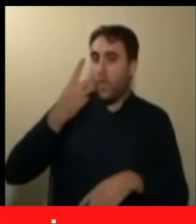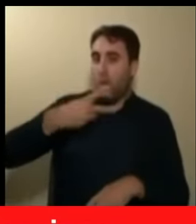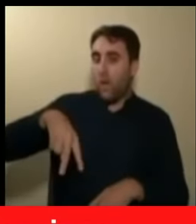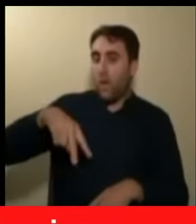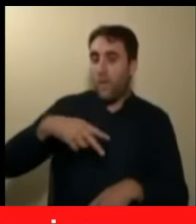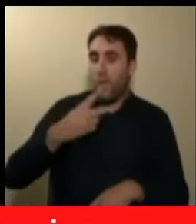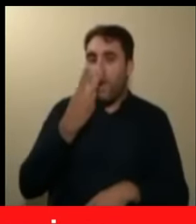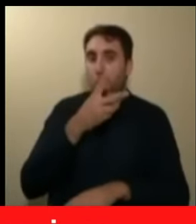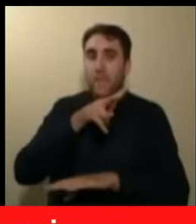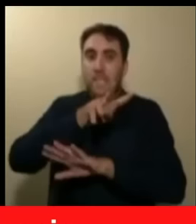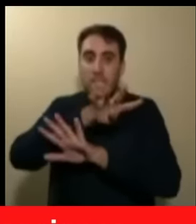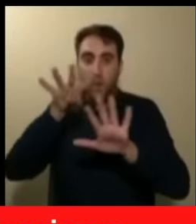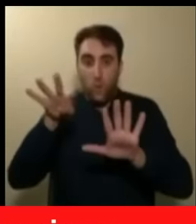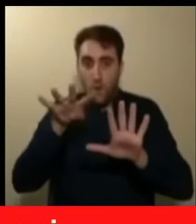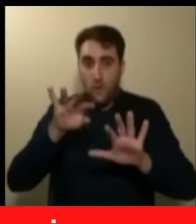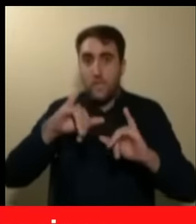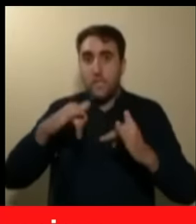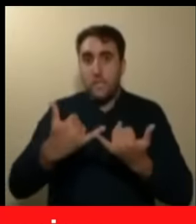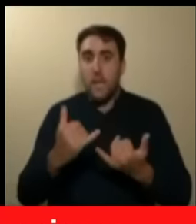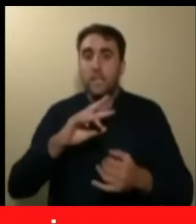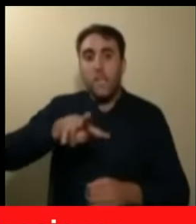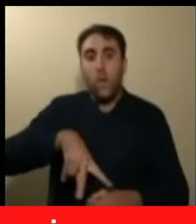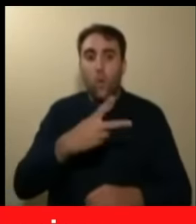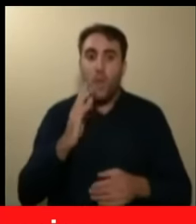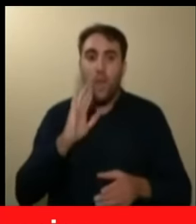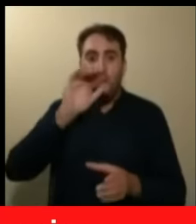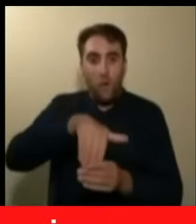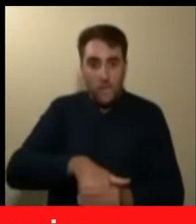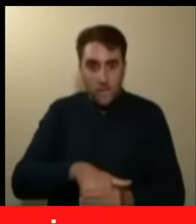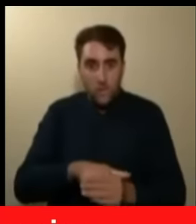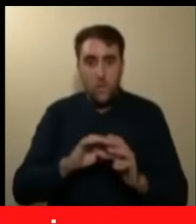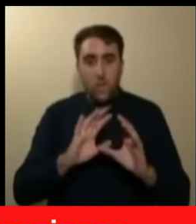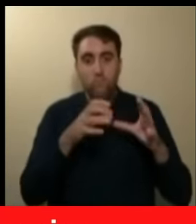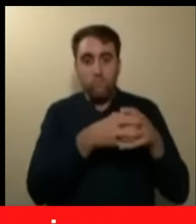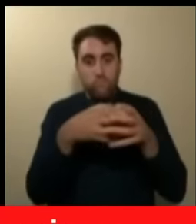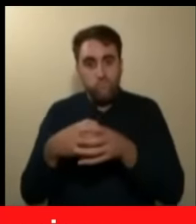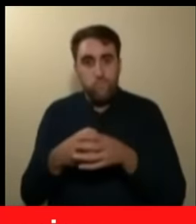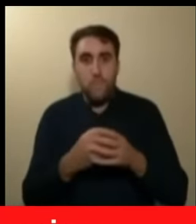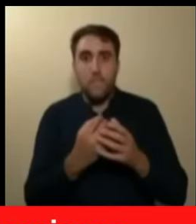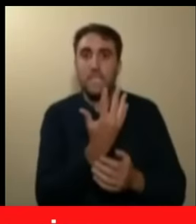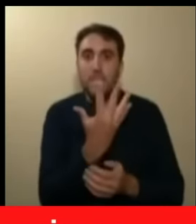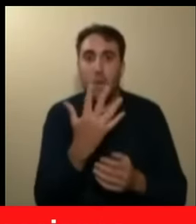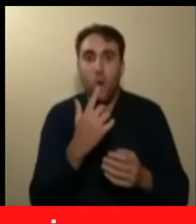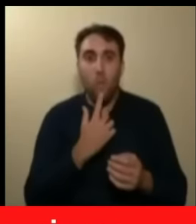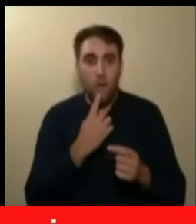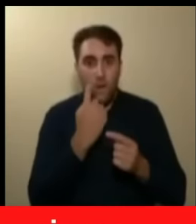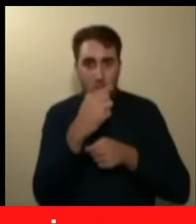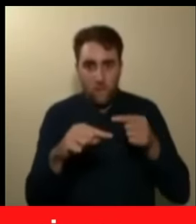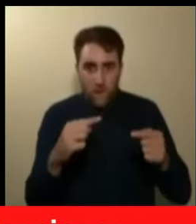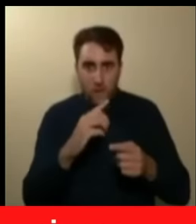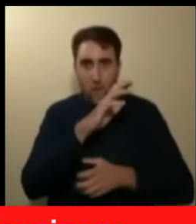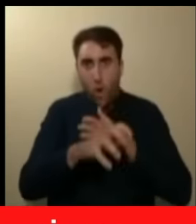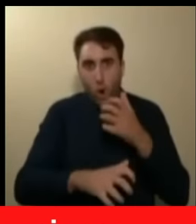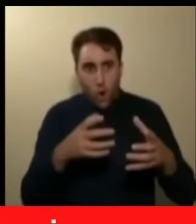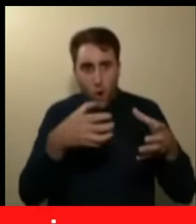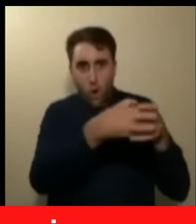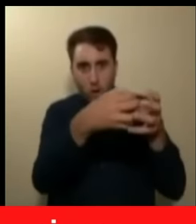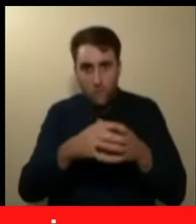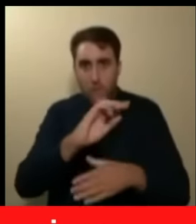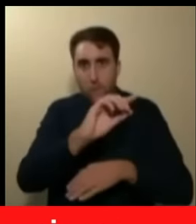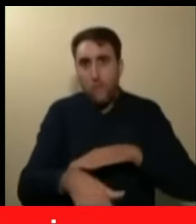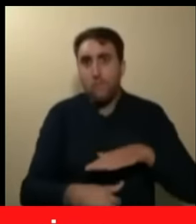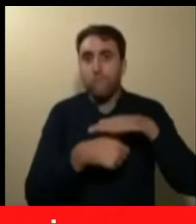2019, realizado el balotaje, 5 partidos políticos que habían constituido un gobierno de coalición